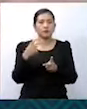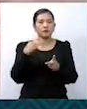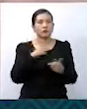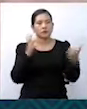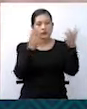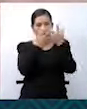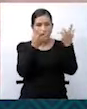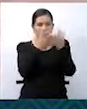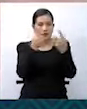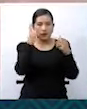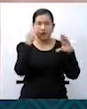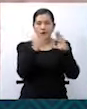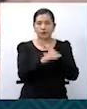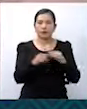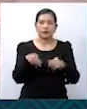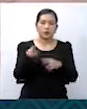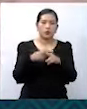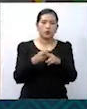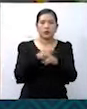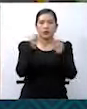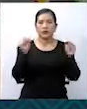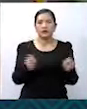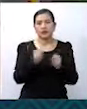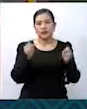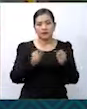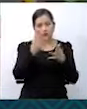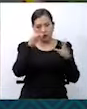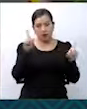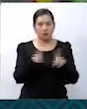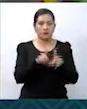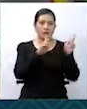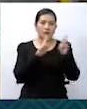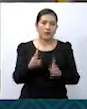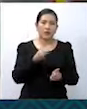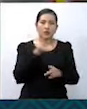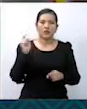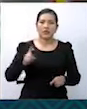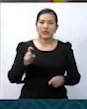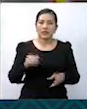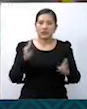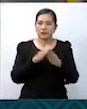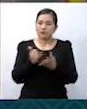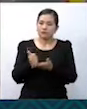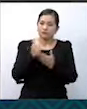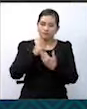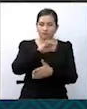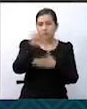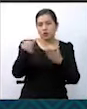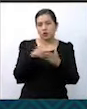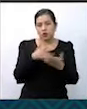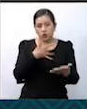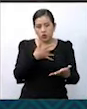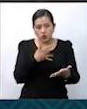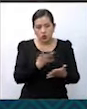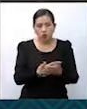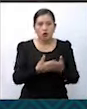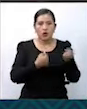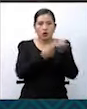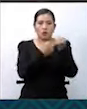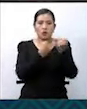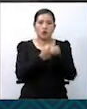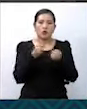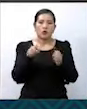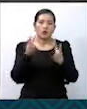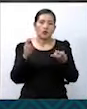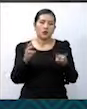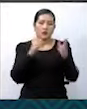el envío el día sábado a nuestros hermanos de Pando que necesitan de la solidaridad del pueblo boliviano y en especial del pueblo cruceño